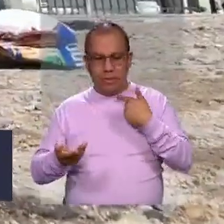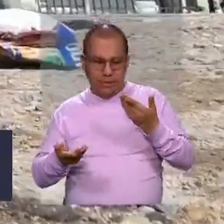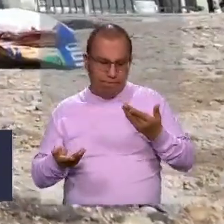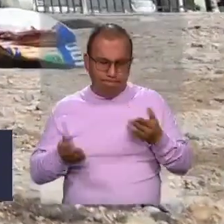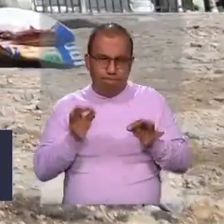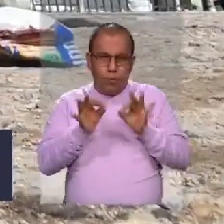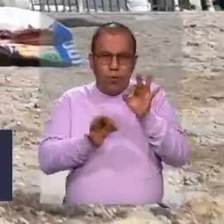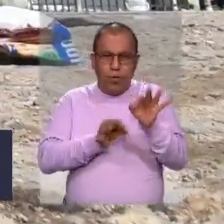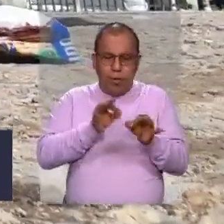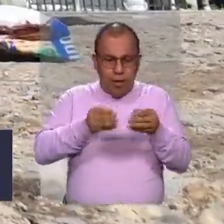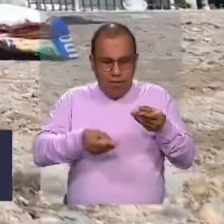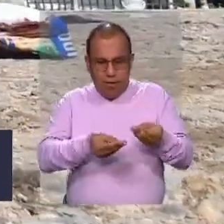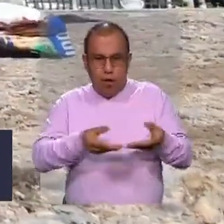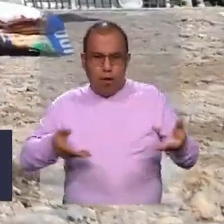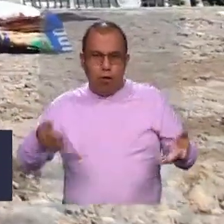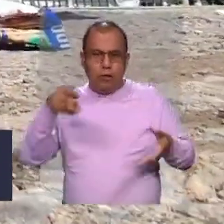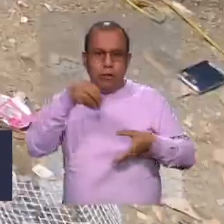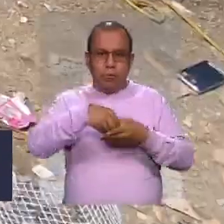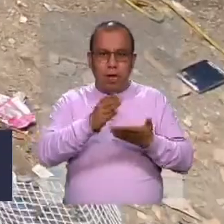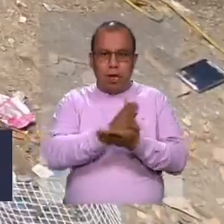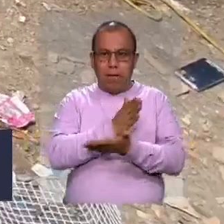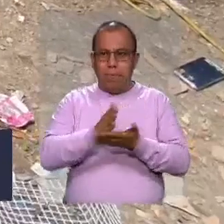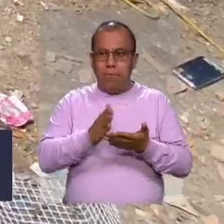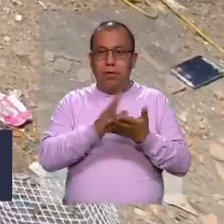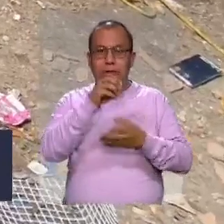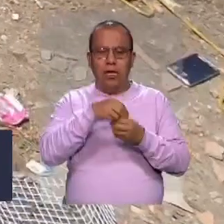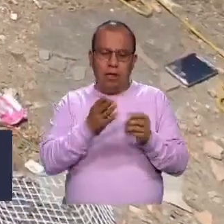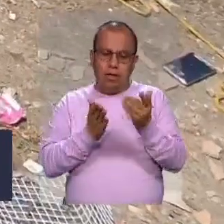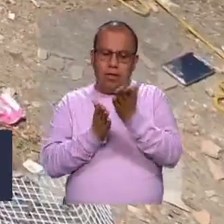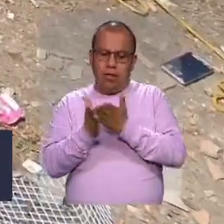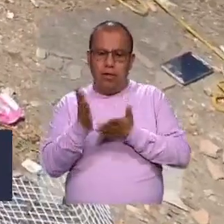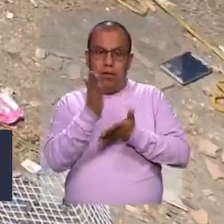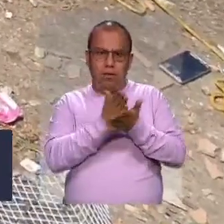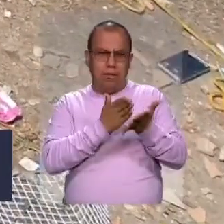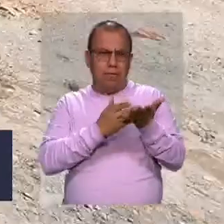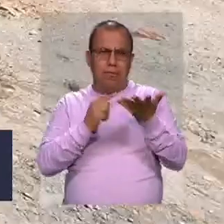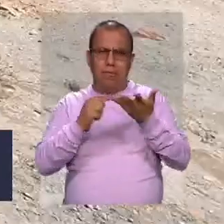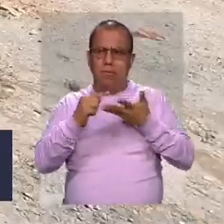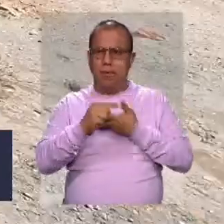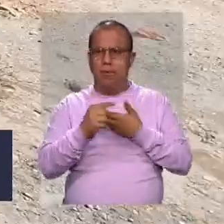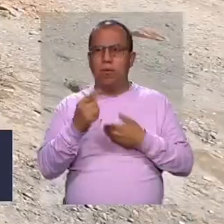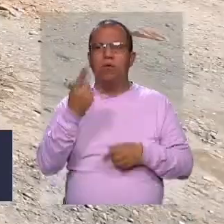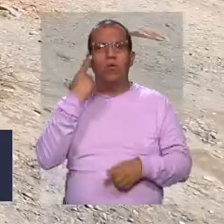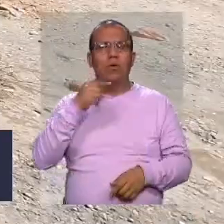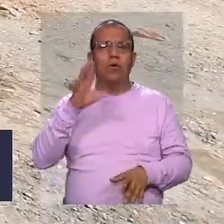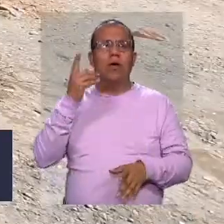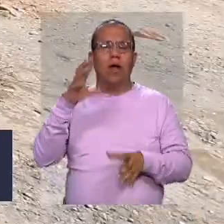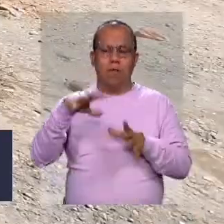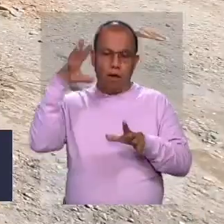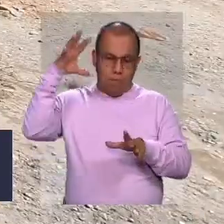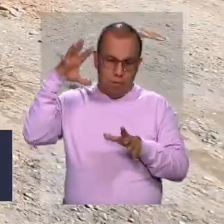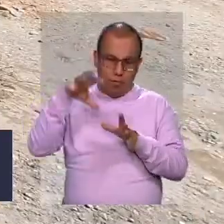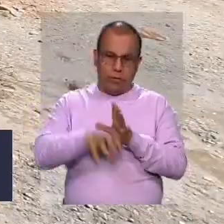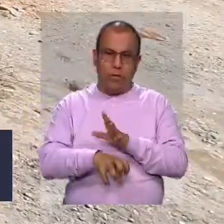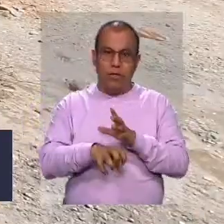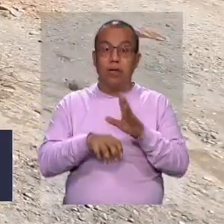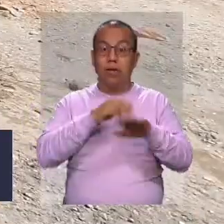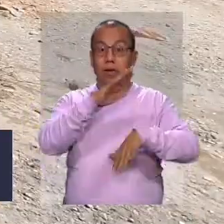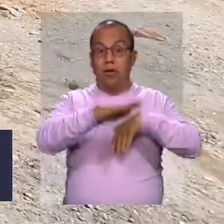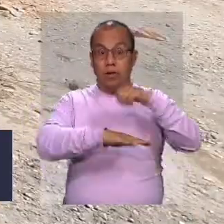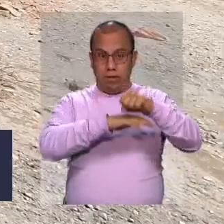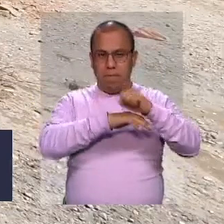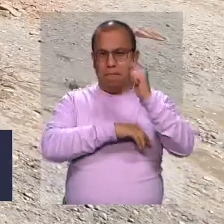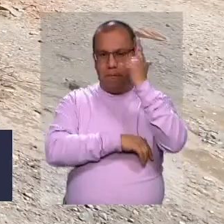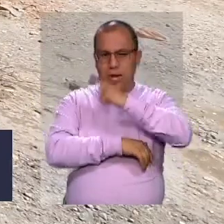Y ser cuidadoso con los elementos que separa ya que las cortadas han sido incontables metí la mano a una bolsa que era de reciclaje